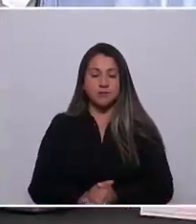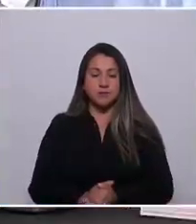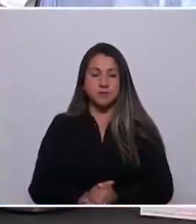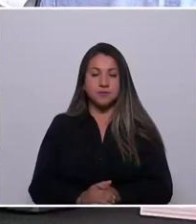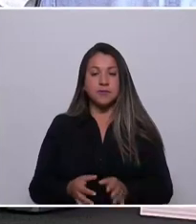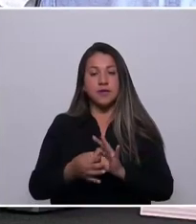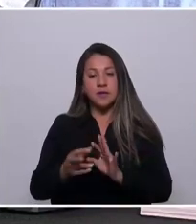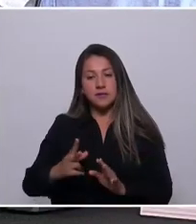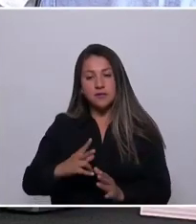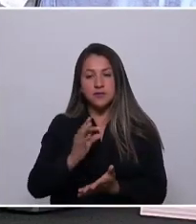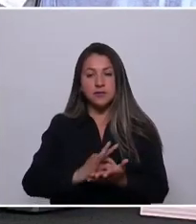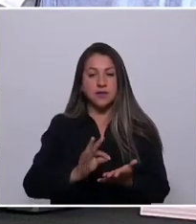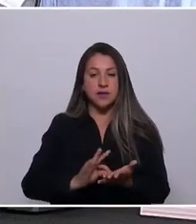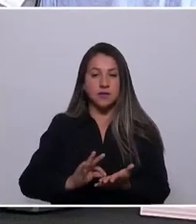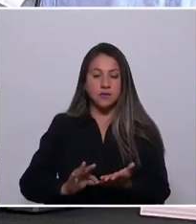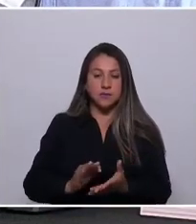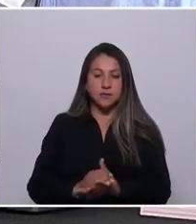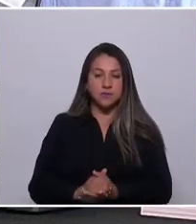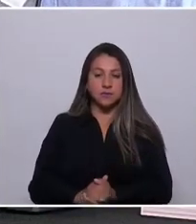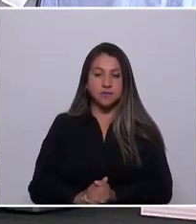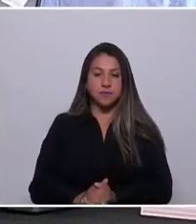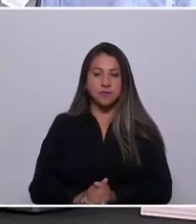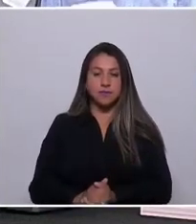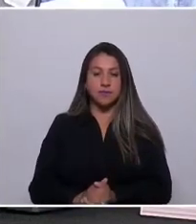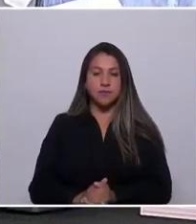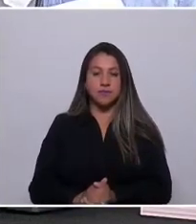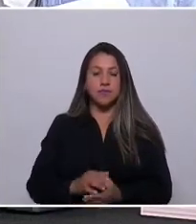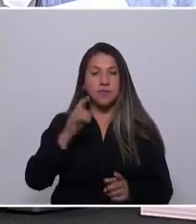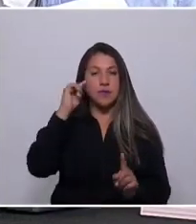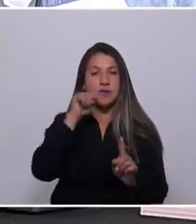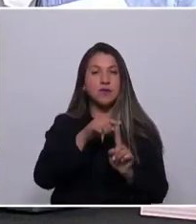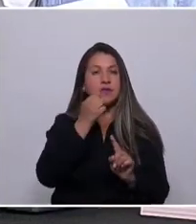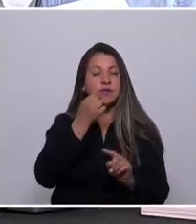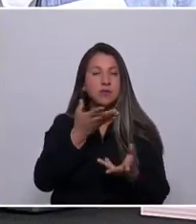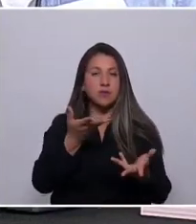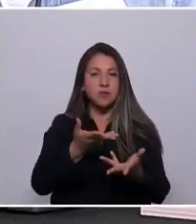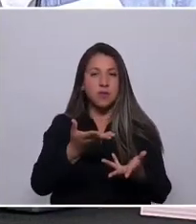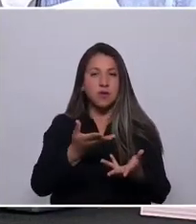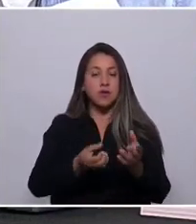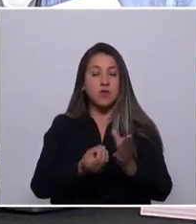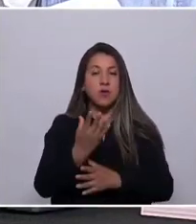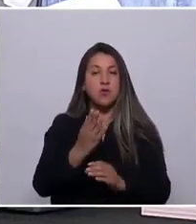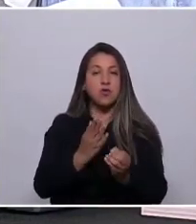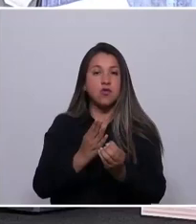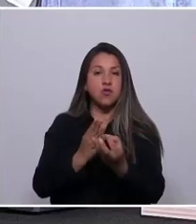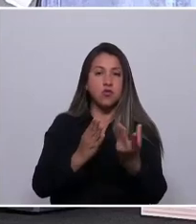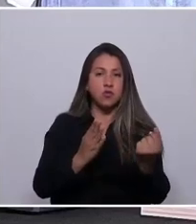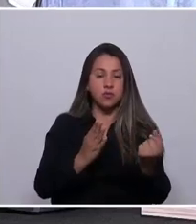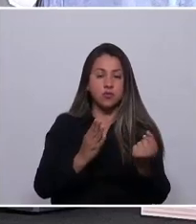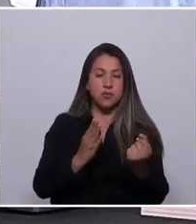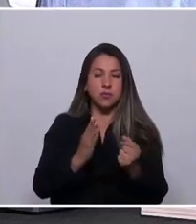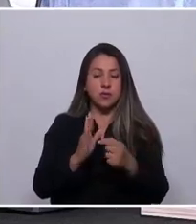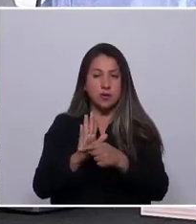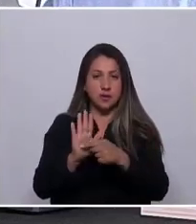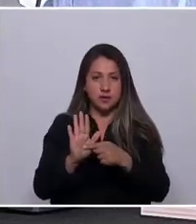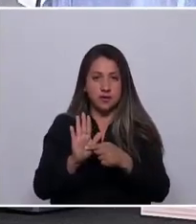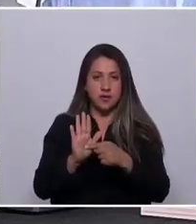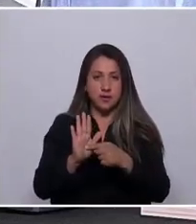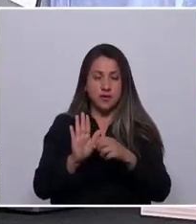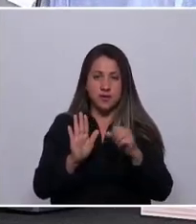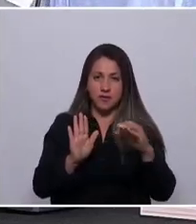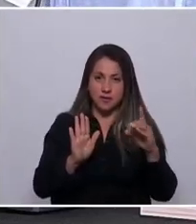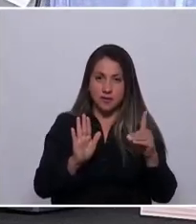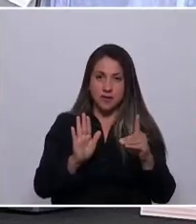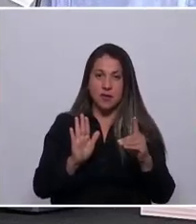Gracias, señor secretario. Lo que buscamos con este nuevo numeral que se busca incorporar es incluir el